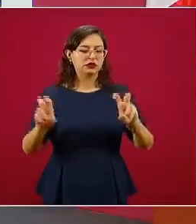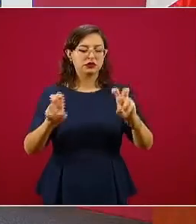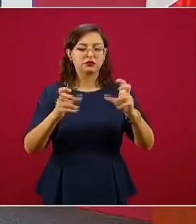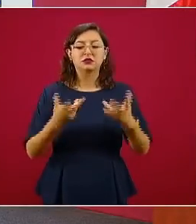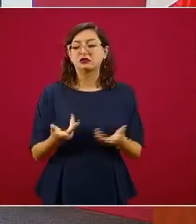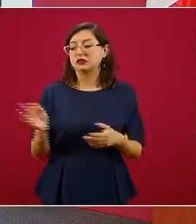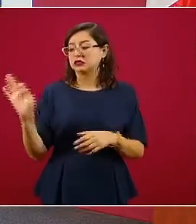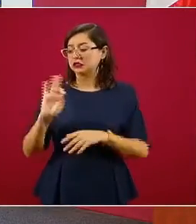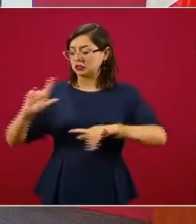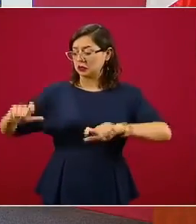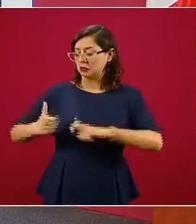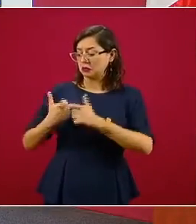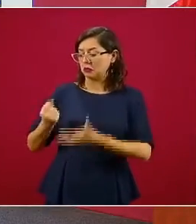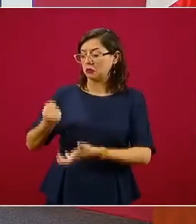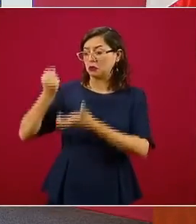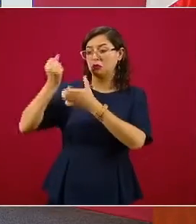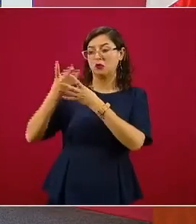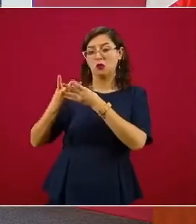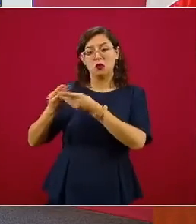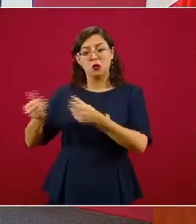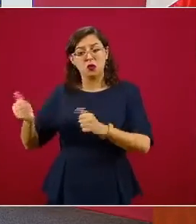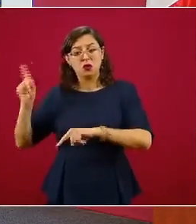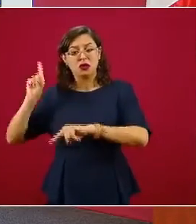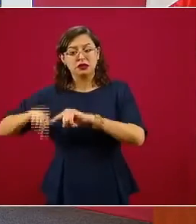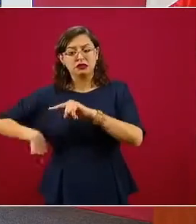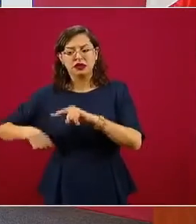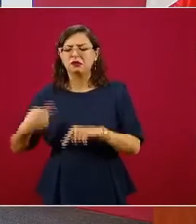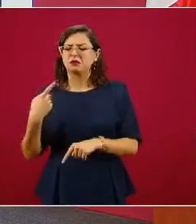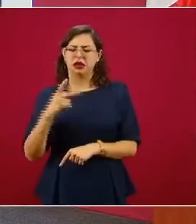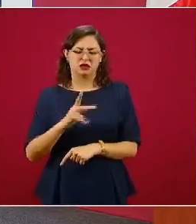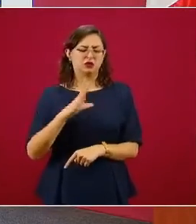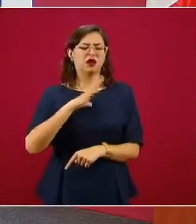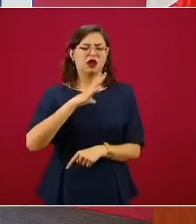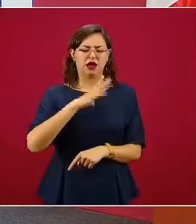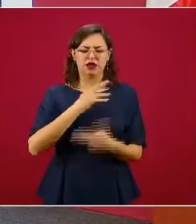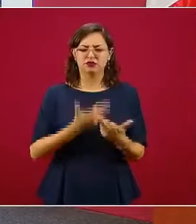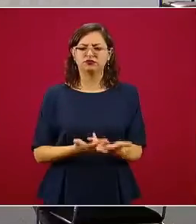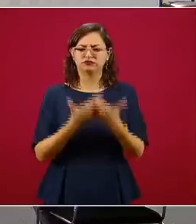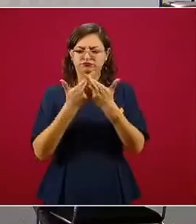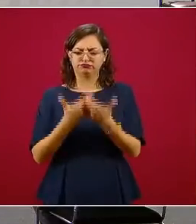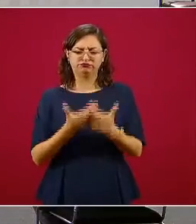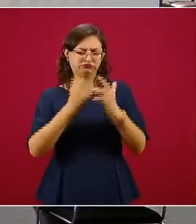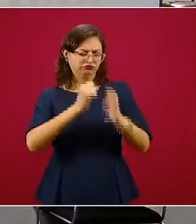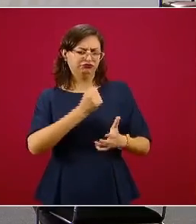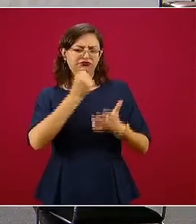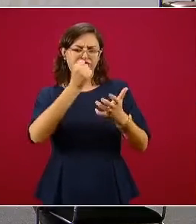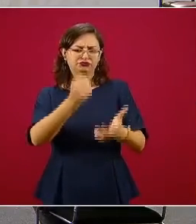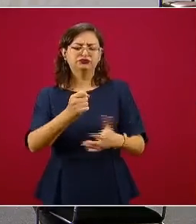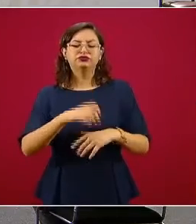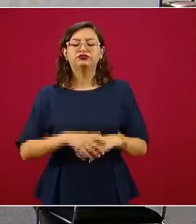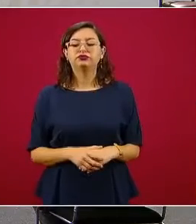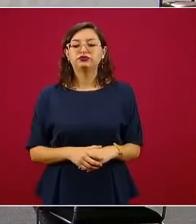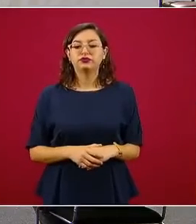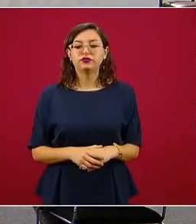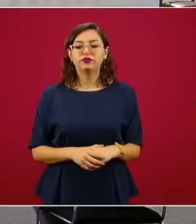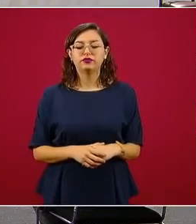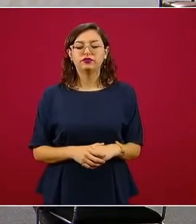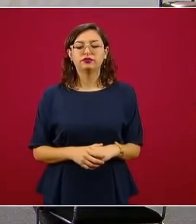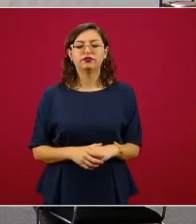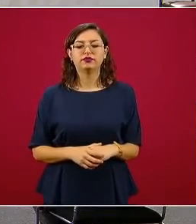Habrá el presupuesto suficiente para hacerlo. Pero muy importante lo que dice el presidente acerca del